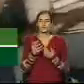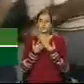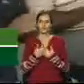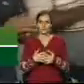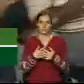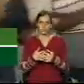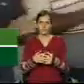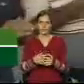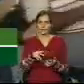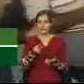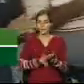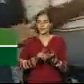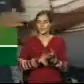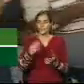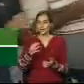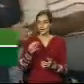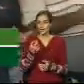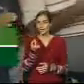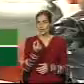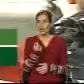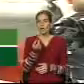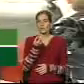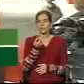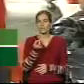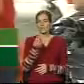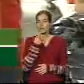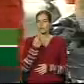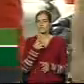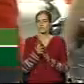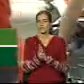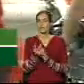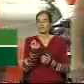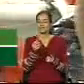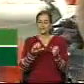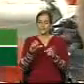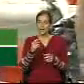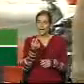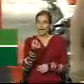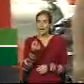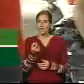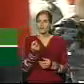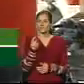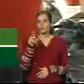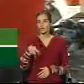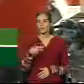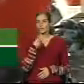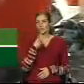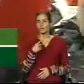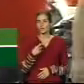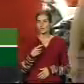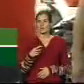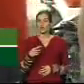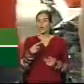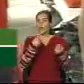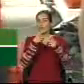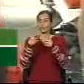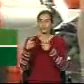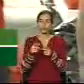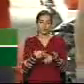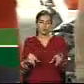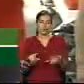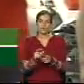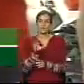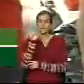planta certificadora de semillas de arroz, que la semilla de arroz del Delta también va a ir a otros lugares